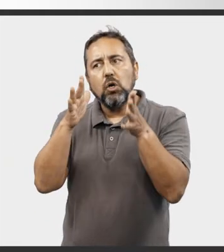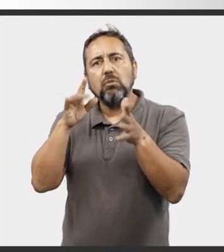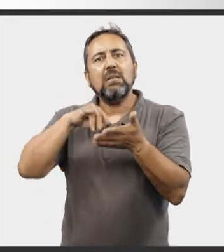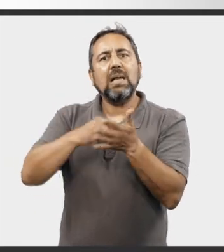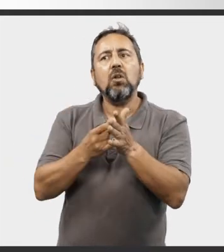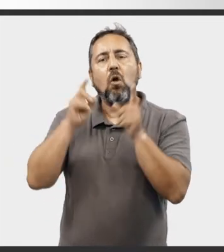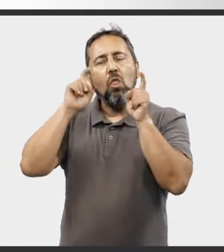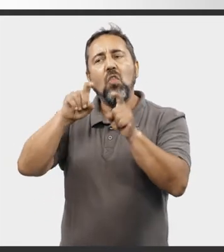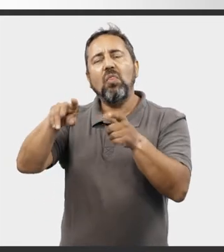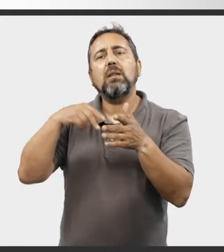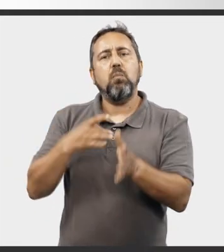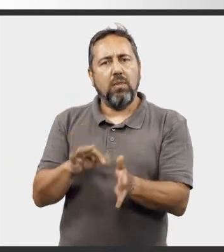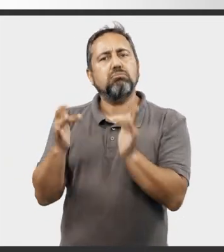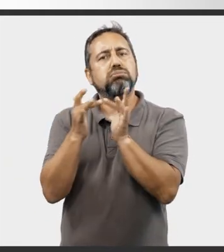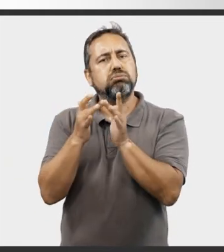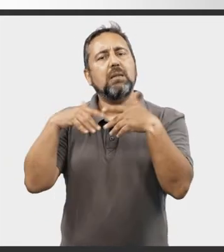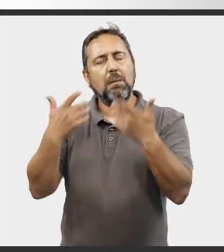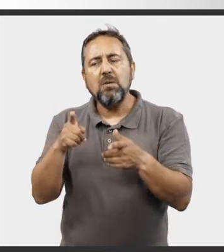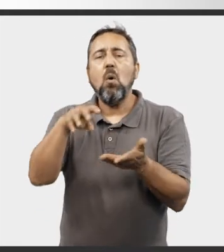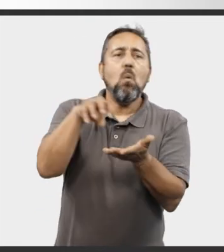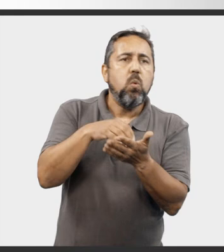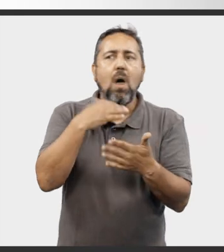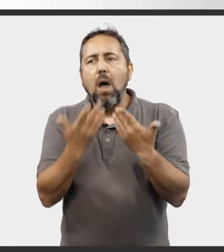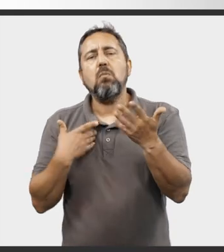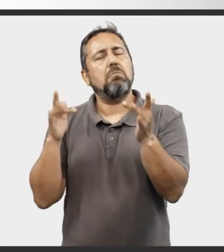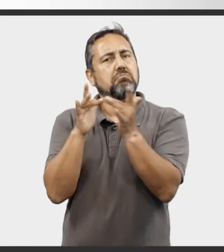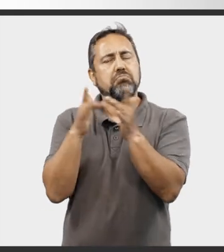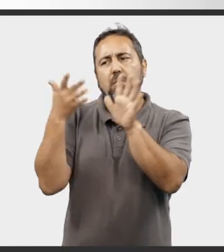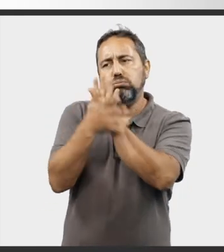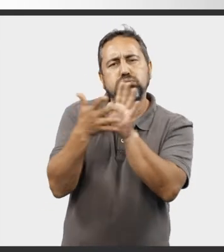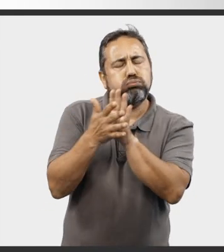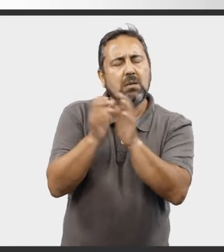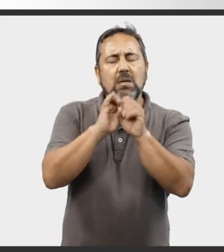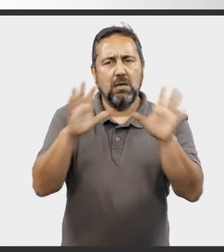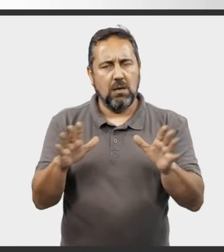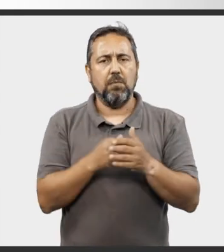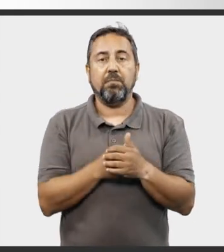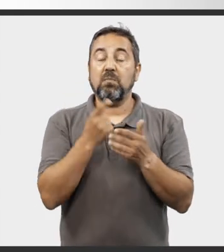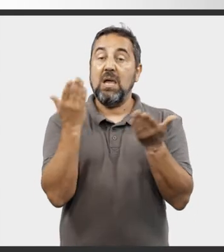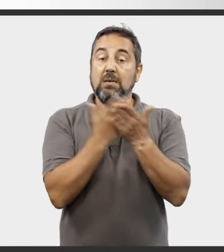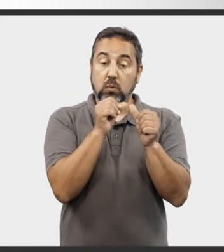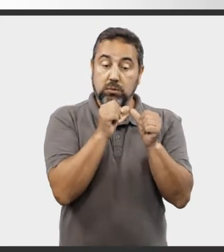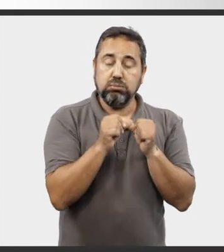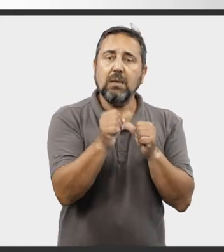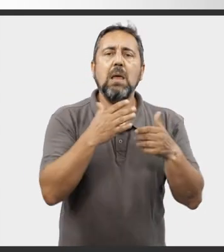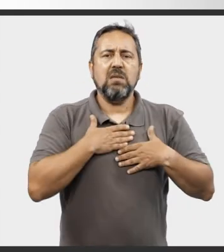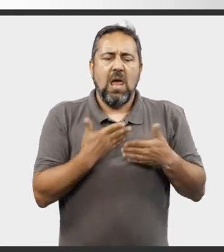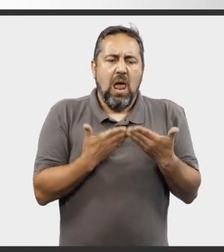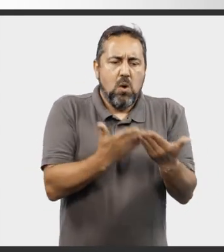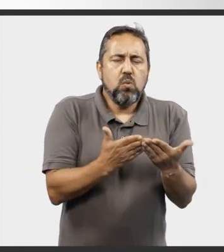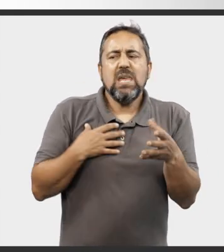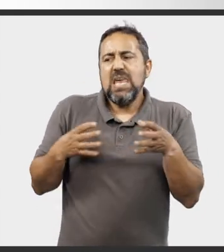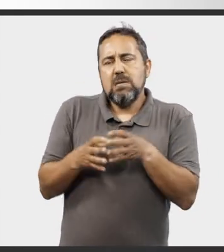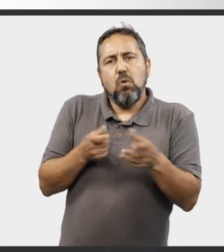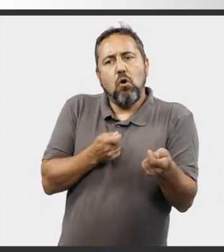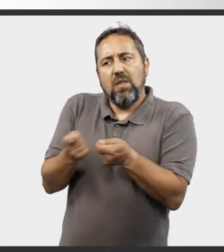docente que tratará de ayudarte a resolver las dudas que te surjan durante el curso durante los estudios contarás con mi ayuda y la del equipo de coordinación